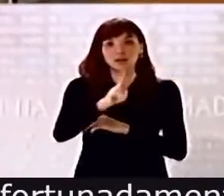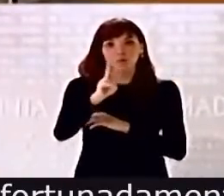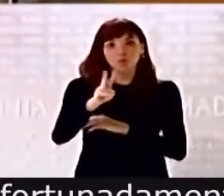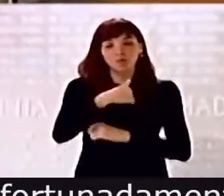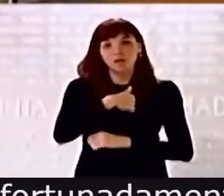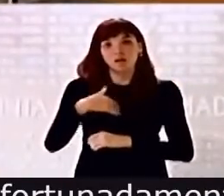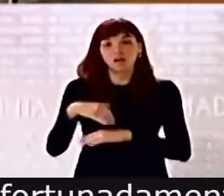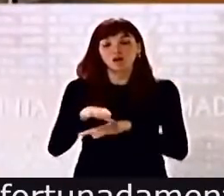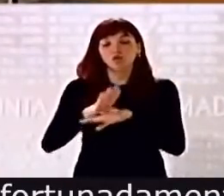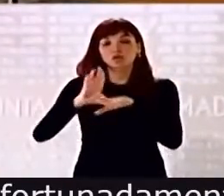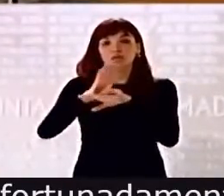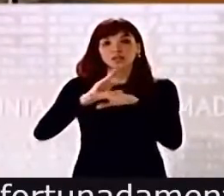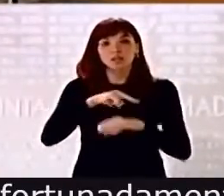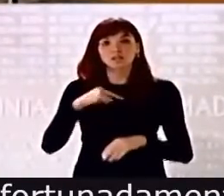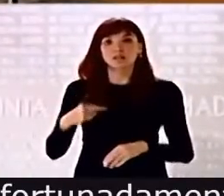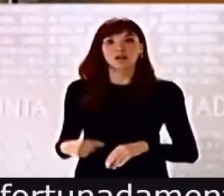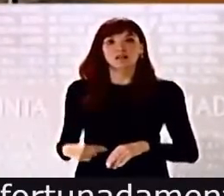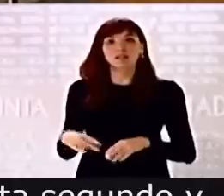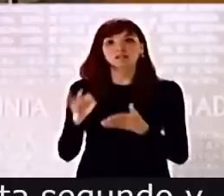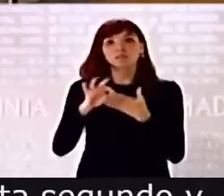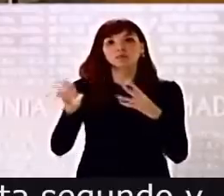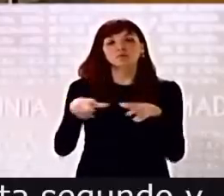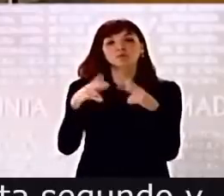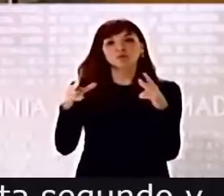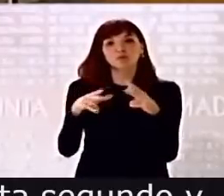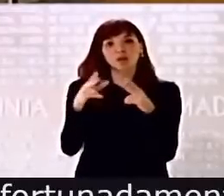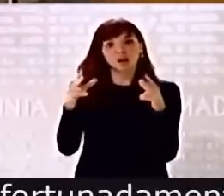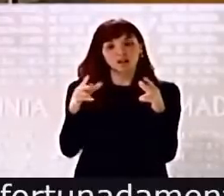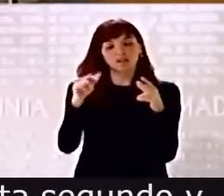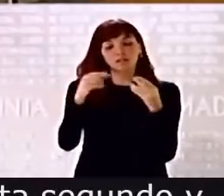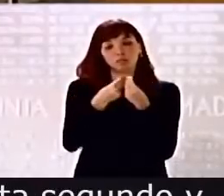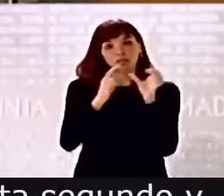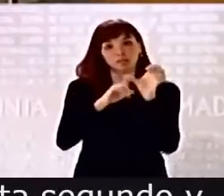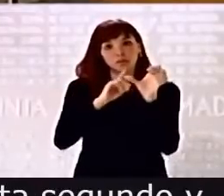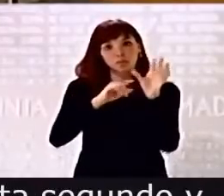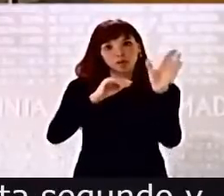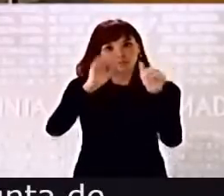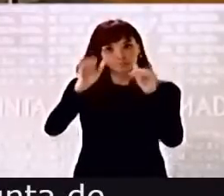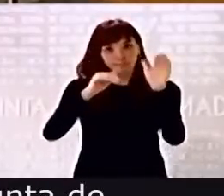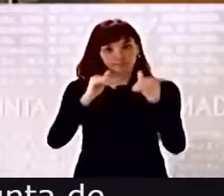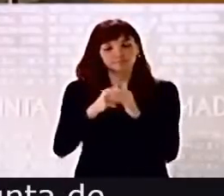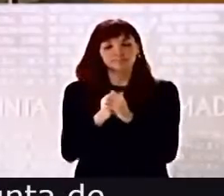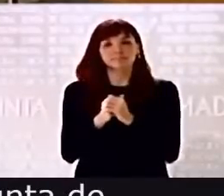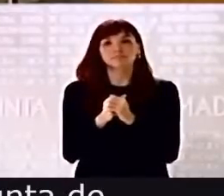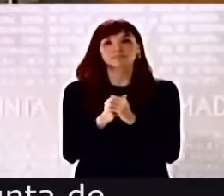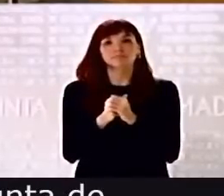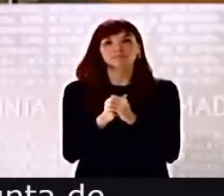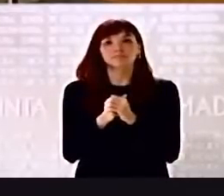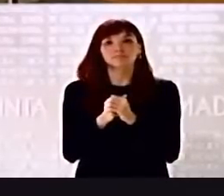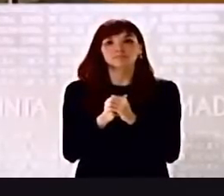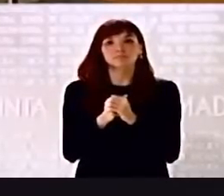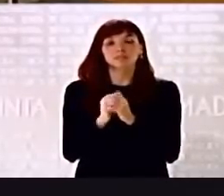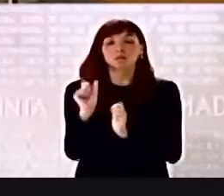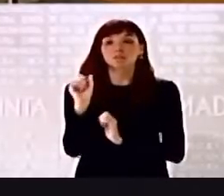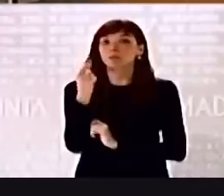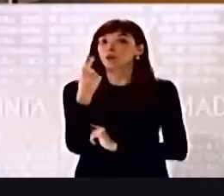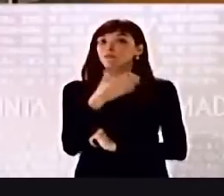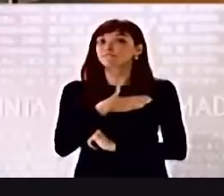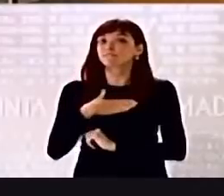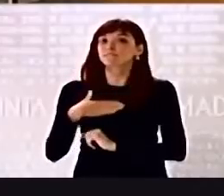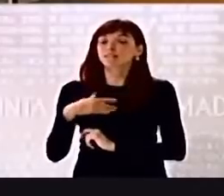y Consejería de Sanidad y Servicios Sociales de la Junta de Extremadura. Quiero, en primer lugar, trasladar